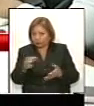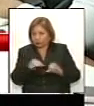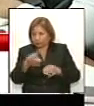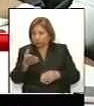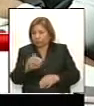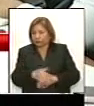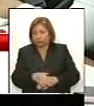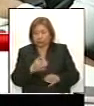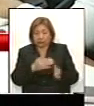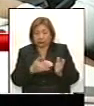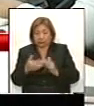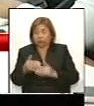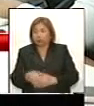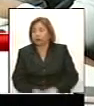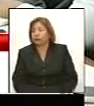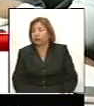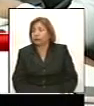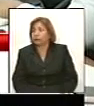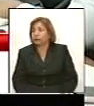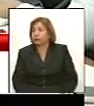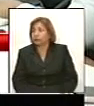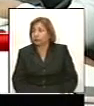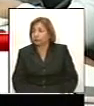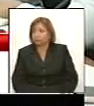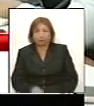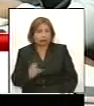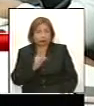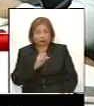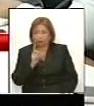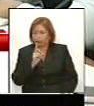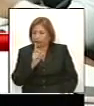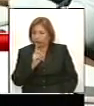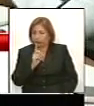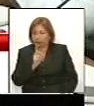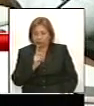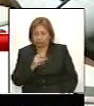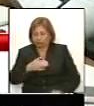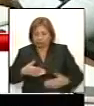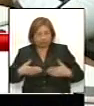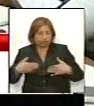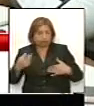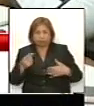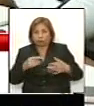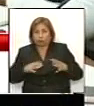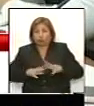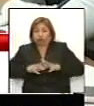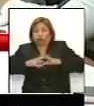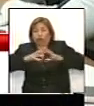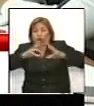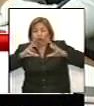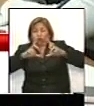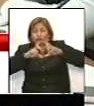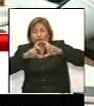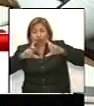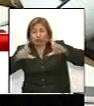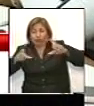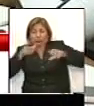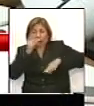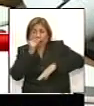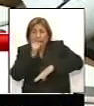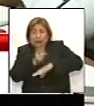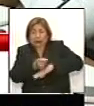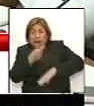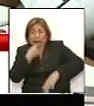háganlo y realicen el procedimiento, pero no se puede. Venía con un pantallazo de un WhatsApp, de una amenaza,